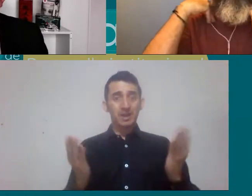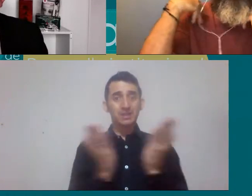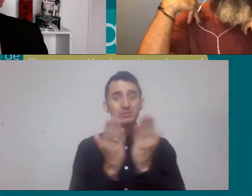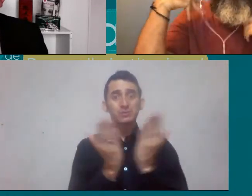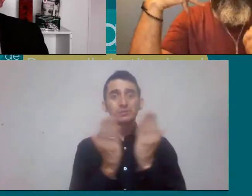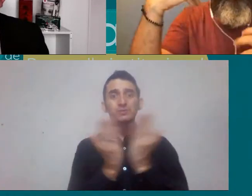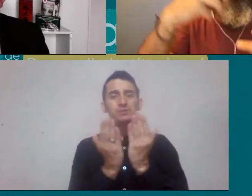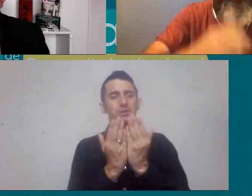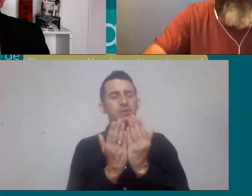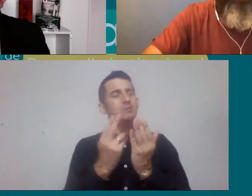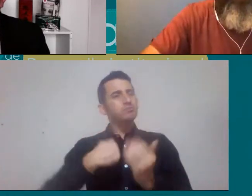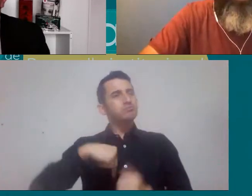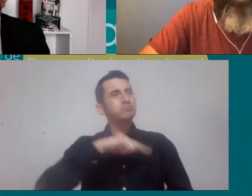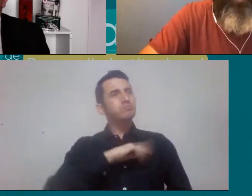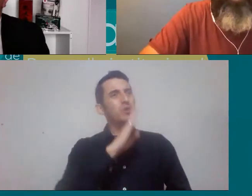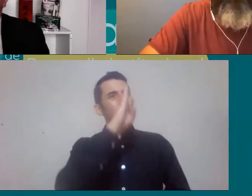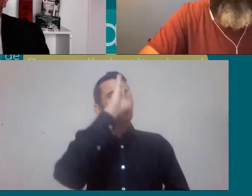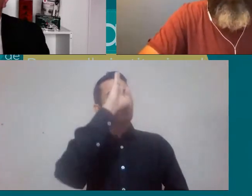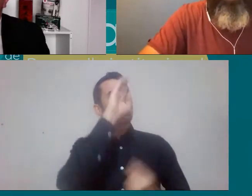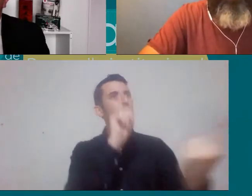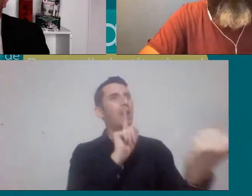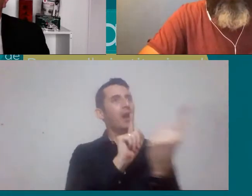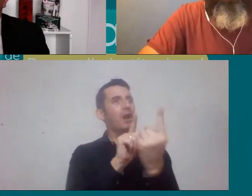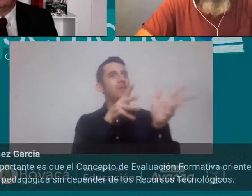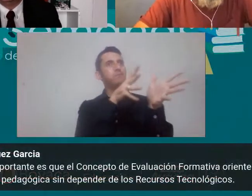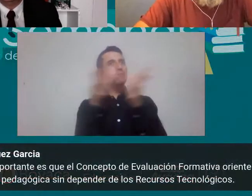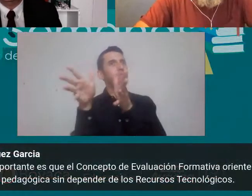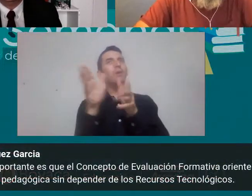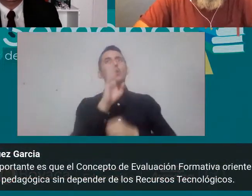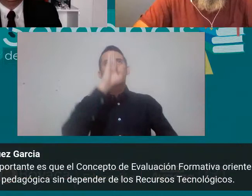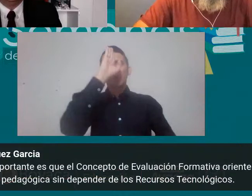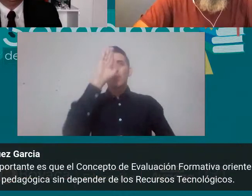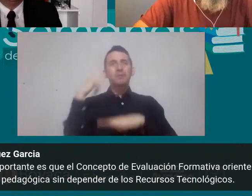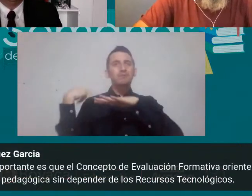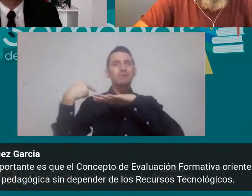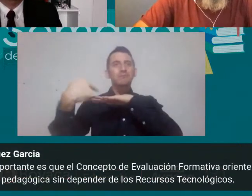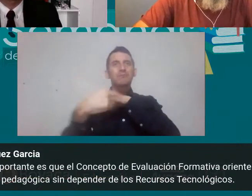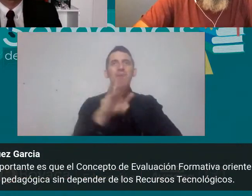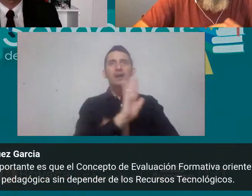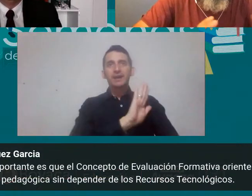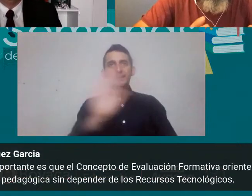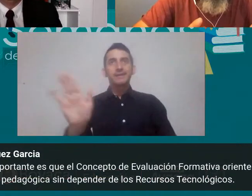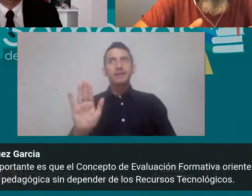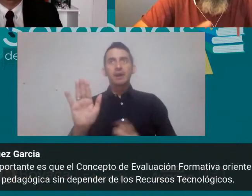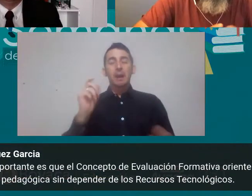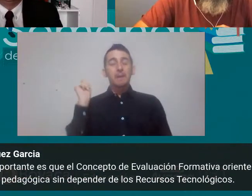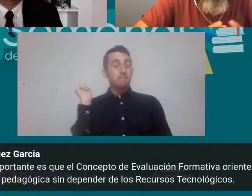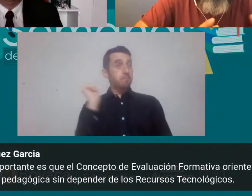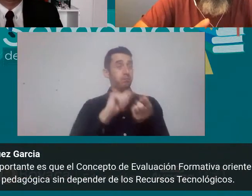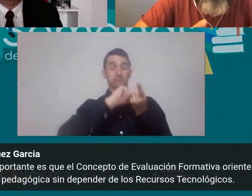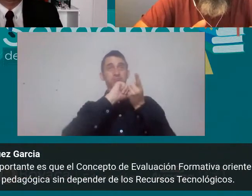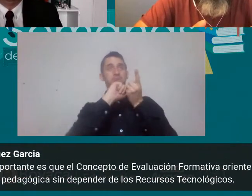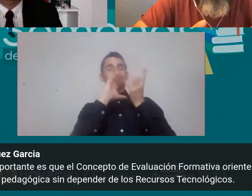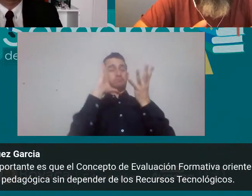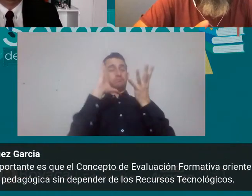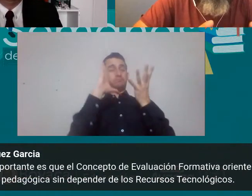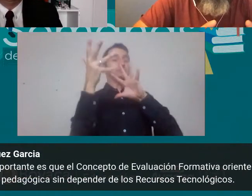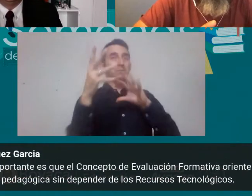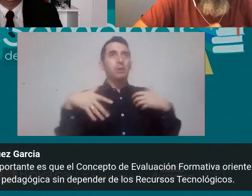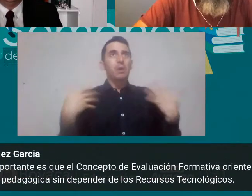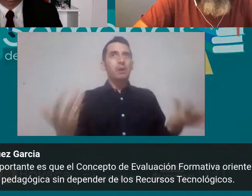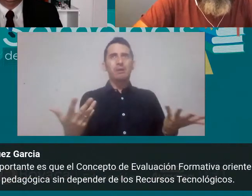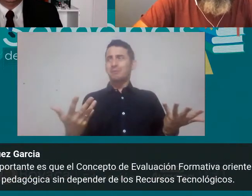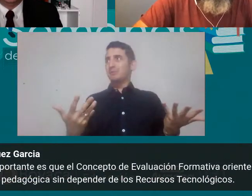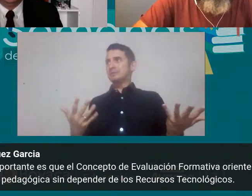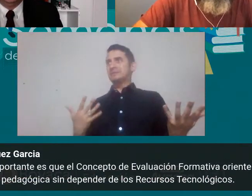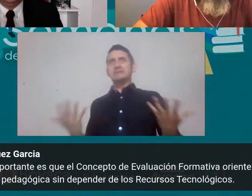habitualmente trabajamos sobre certezas, ¿verdad? Damos un contenido y esto es así y no cambia. Y ahora de repente todo aparece como súper